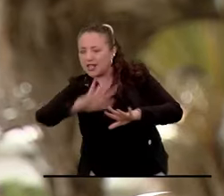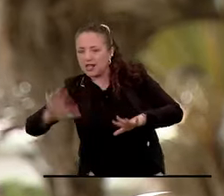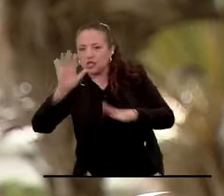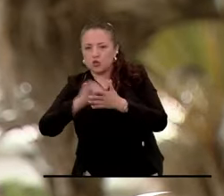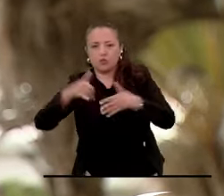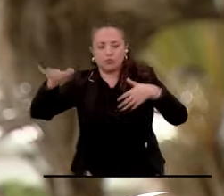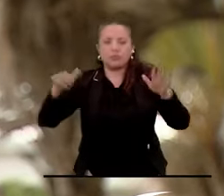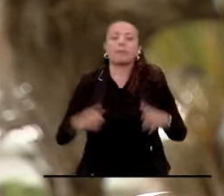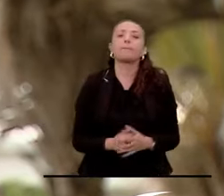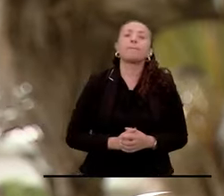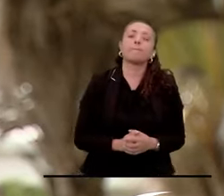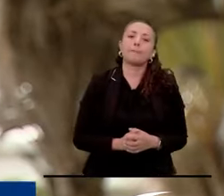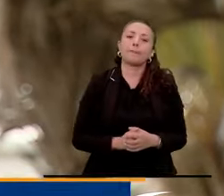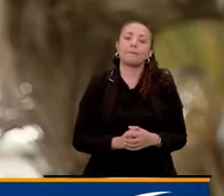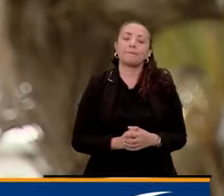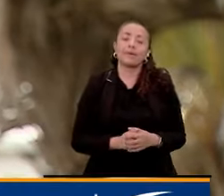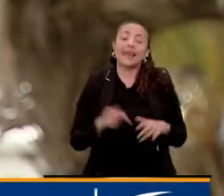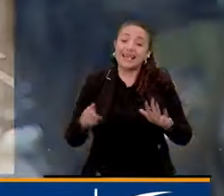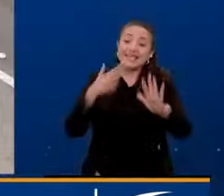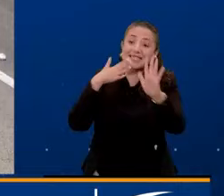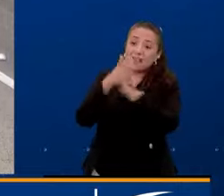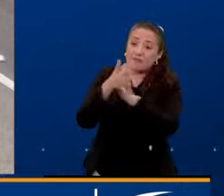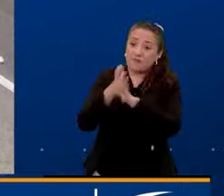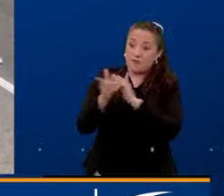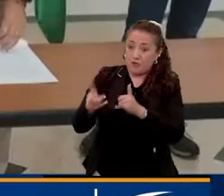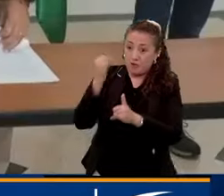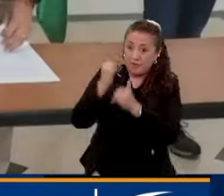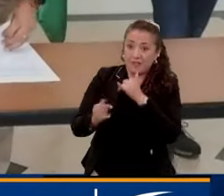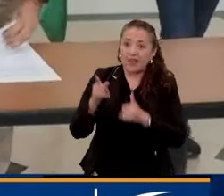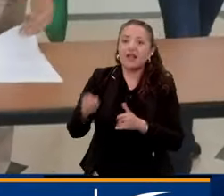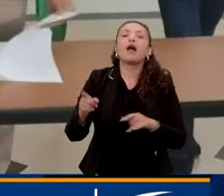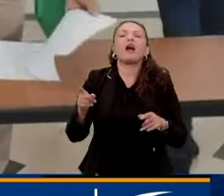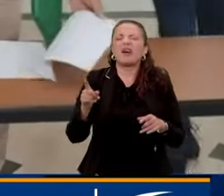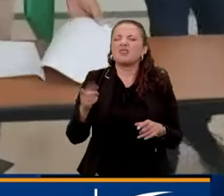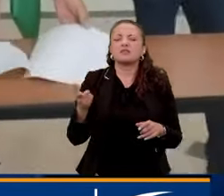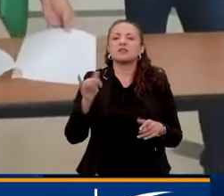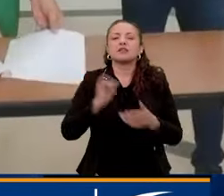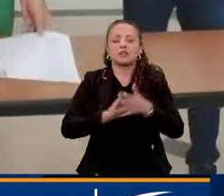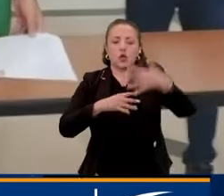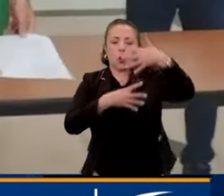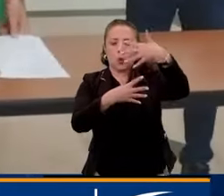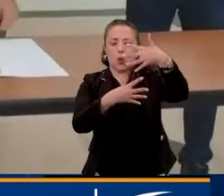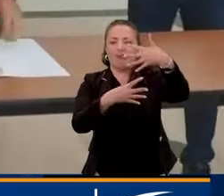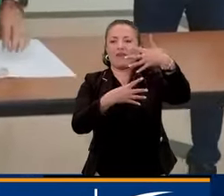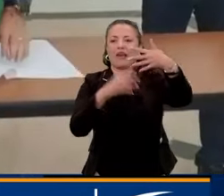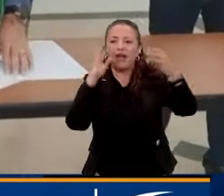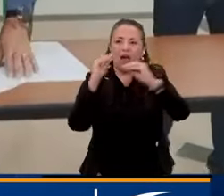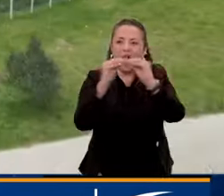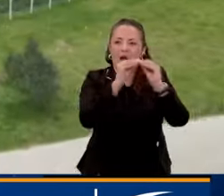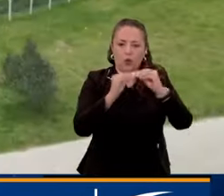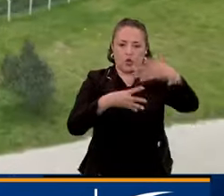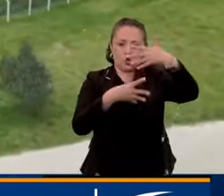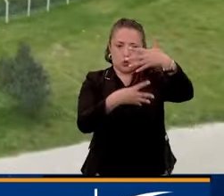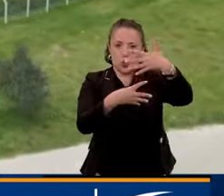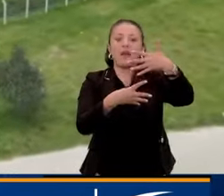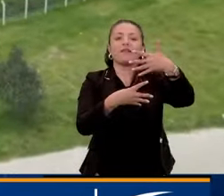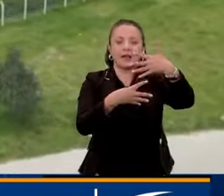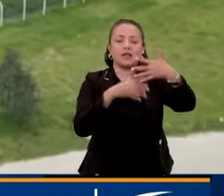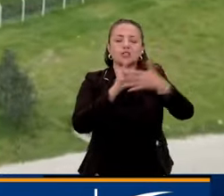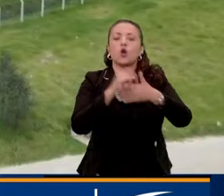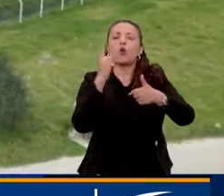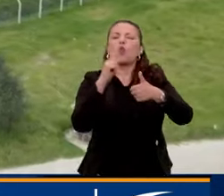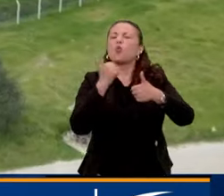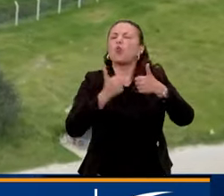mire esos informe final tiene que habl tiene que ver de nueve acuerdos nueve puntos en este acuerdo entre el gobierno nacional y uno de